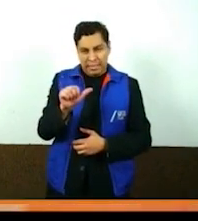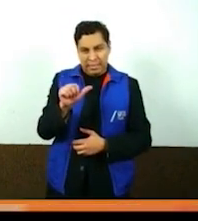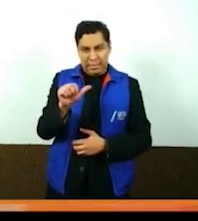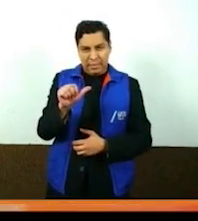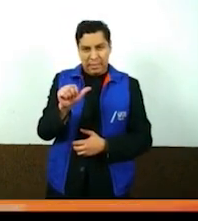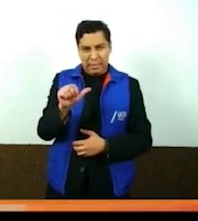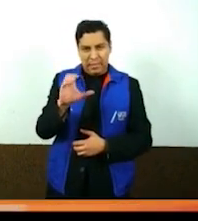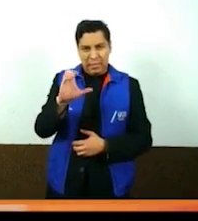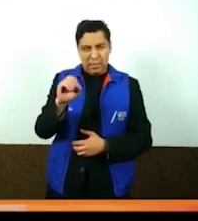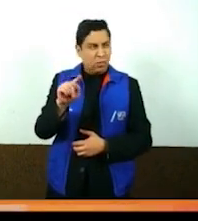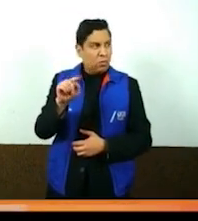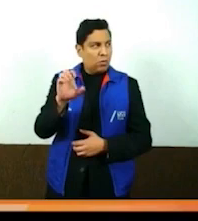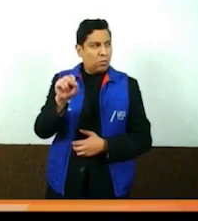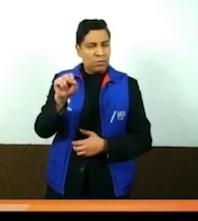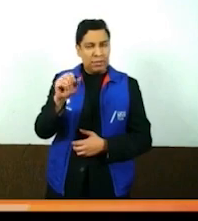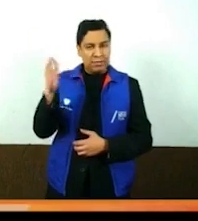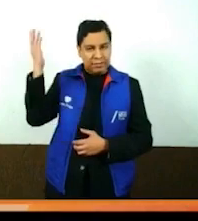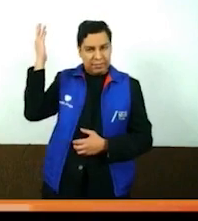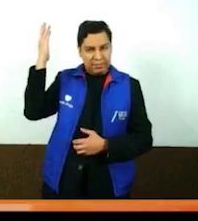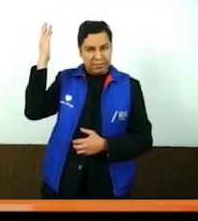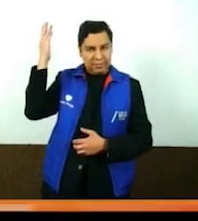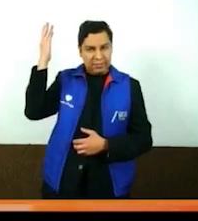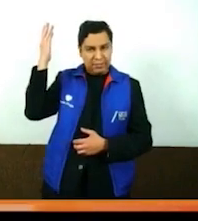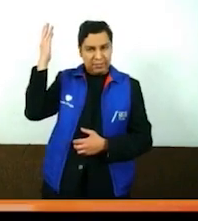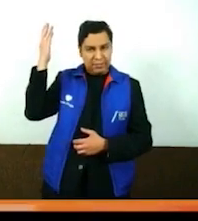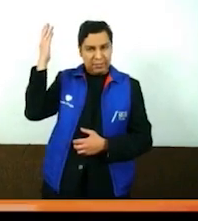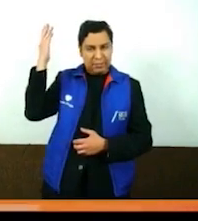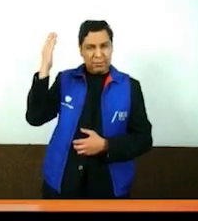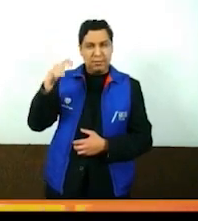Alicia Odil Cortés Abascal.